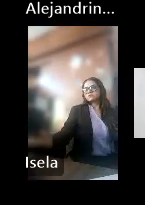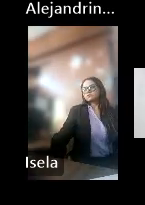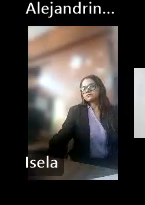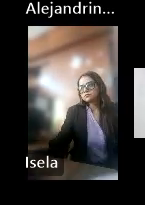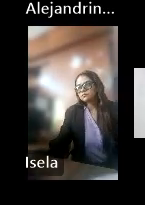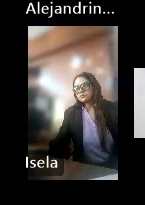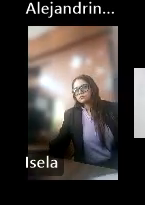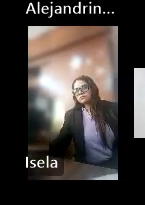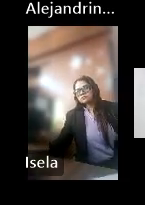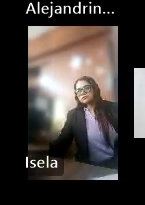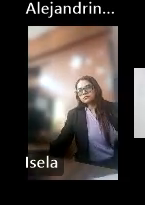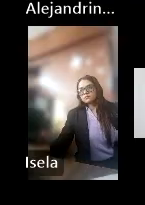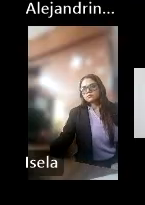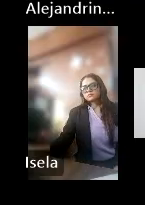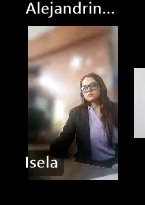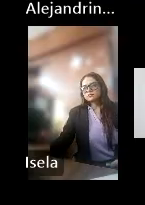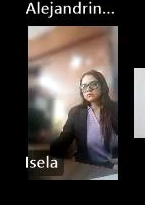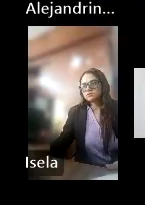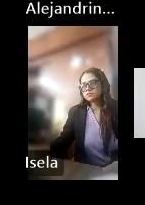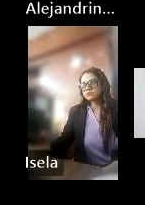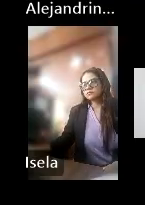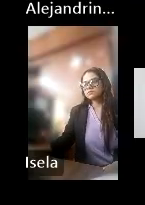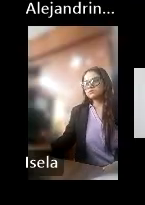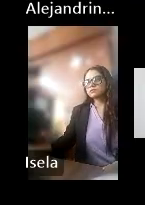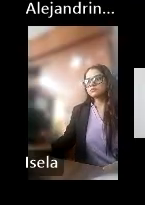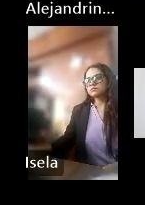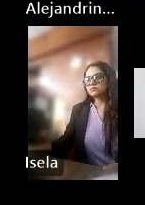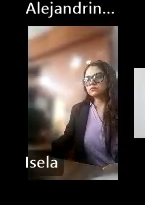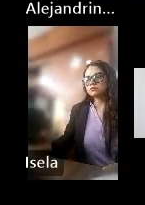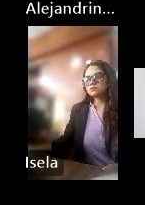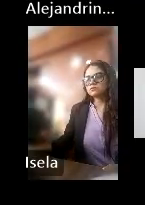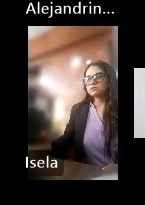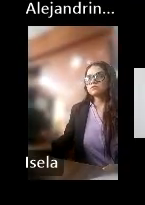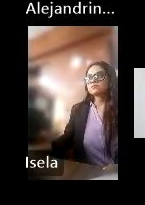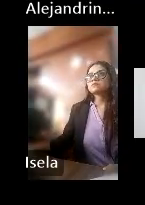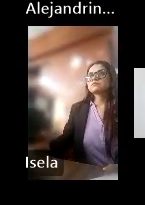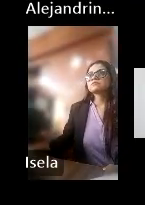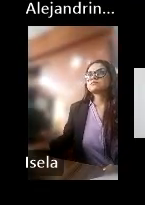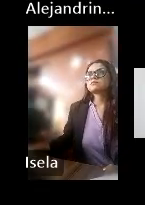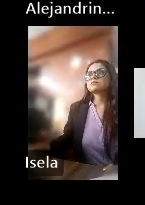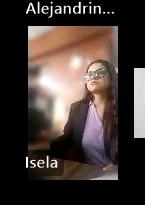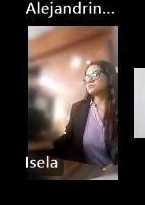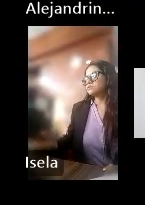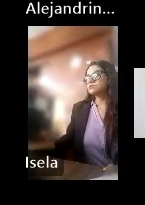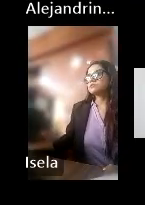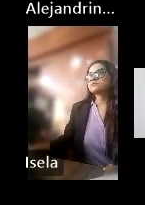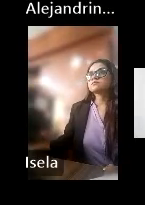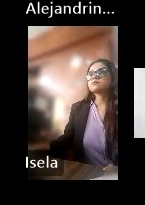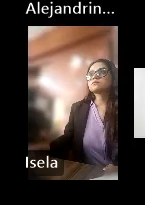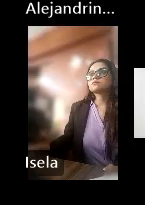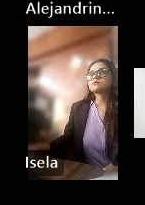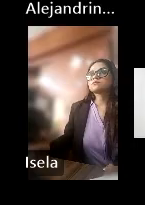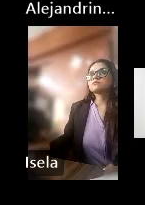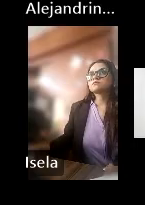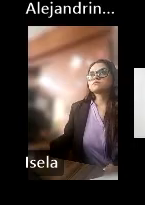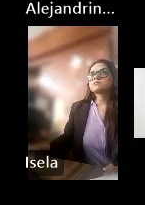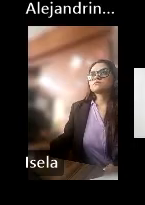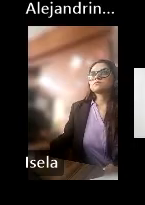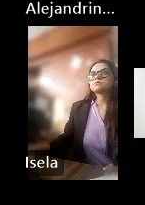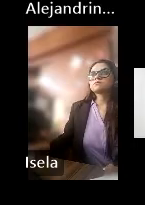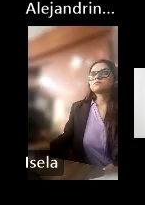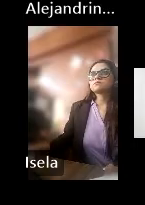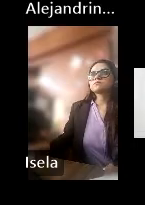la aflicción, las áreas de dolor, todo esto que se va desmenuzando dentro del proceso de duelo y que a veces invalidamos